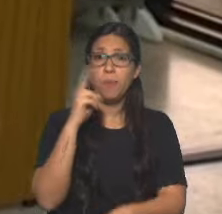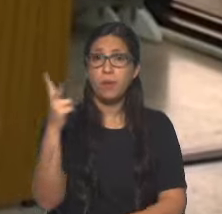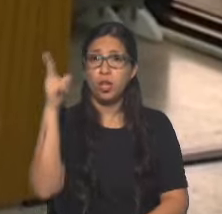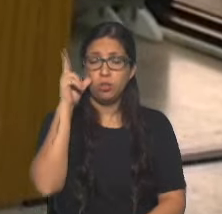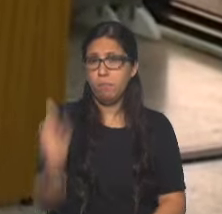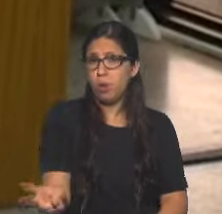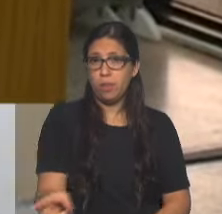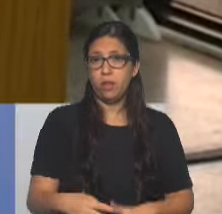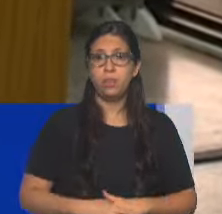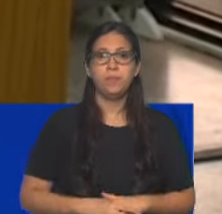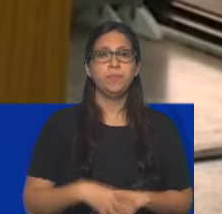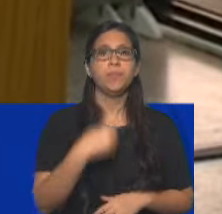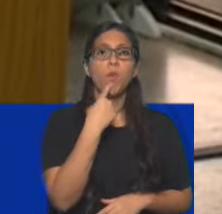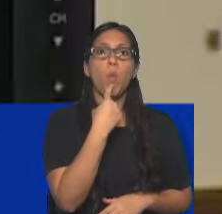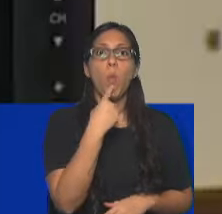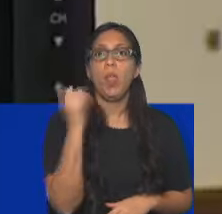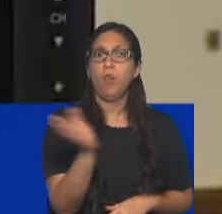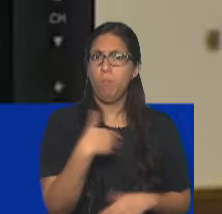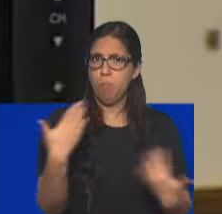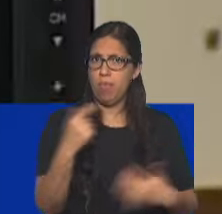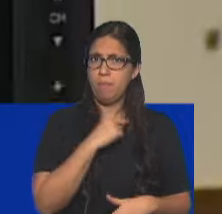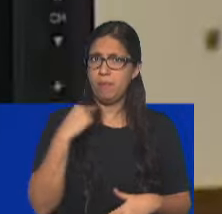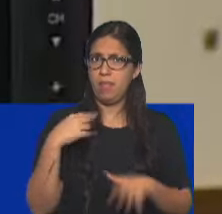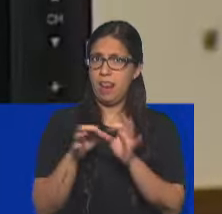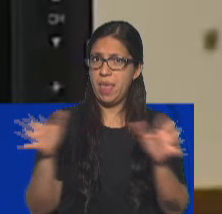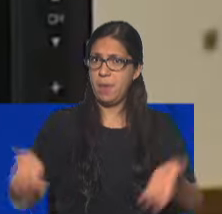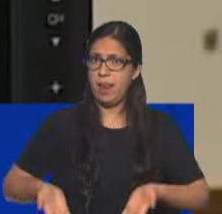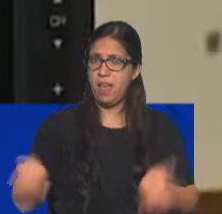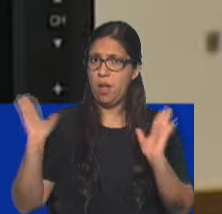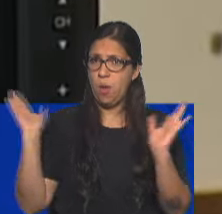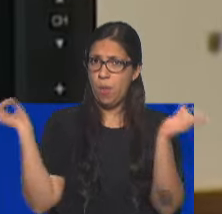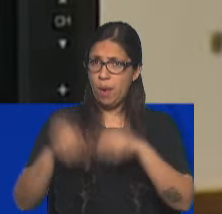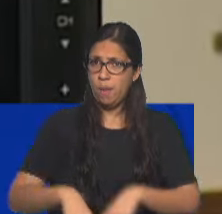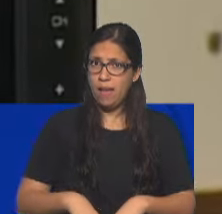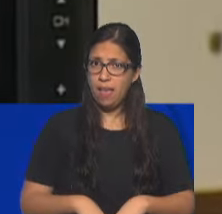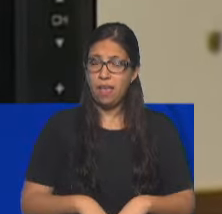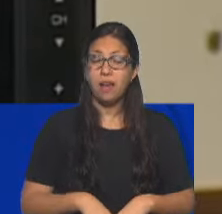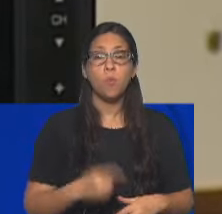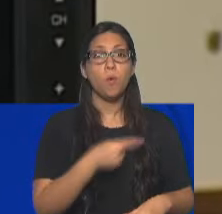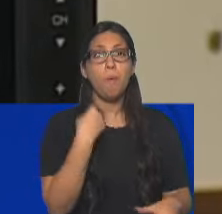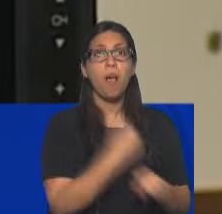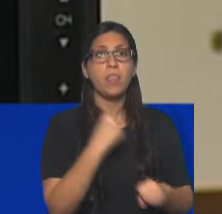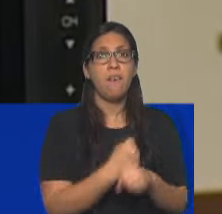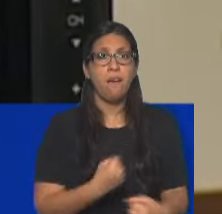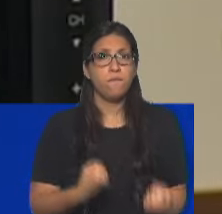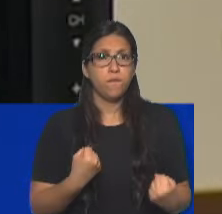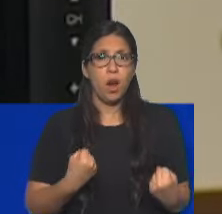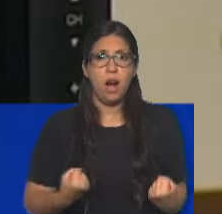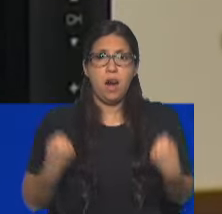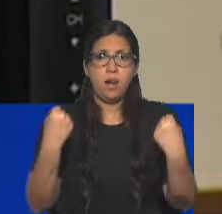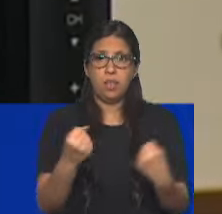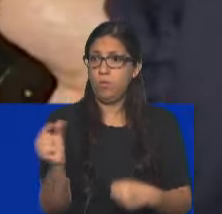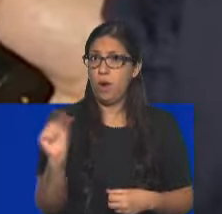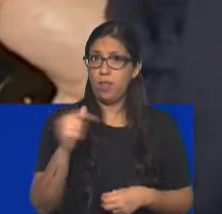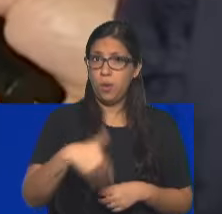Bueno, doctor, la pregunta que se hace toda la Argentina, ¿puede recuperar la libertad Julio César Grassi? Bueno, vamos a trabajar fuertemente ahora en minutos